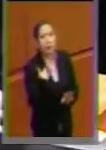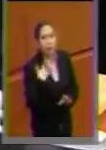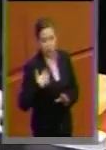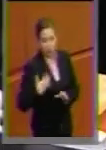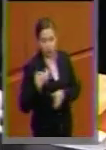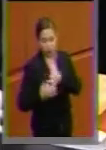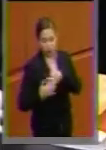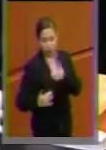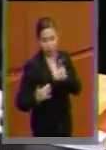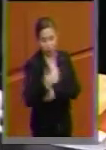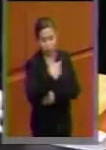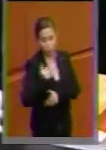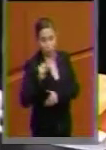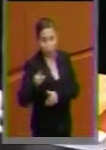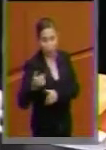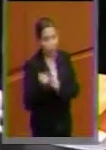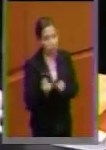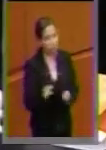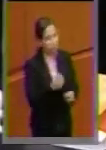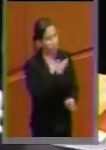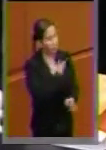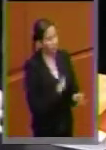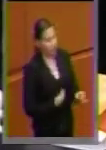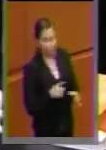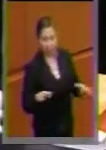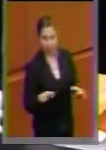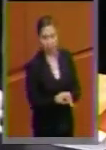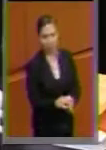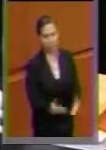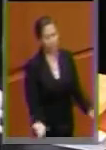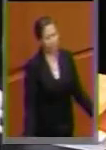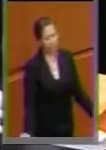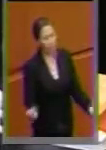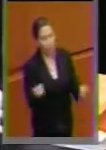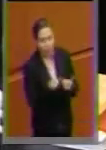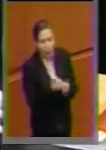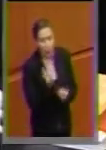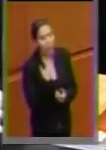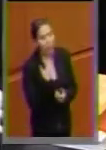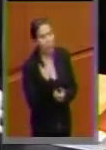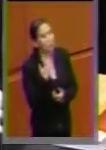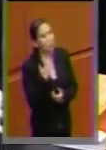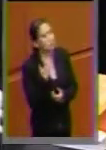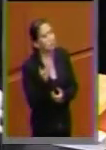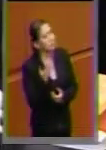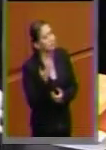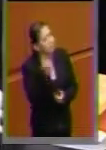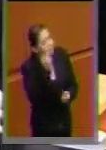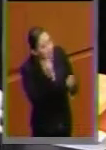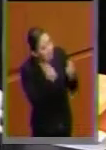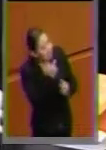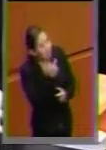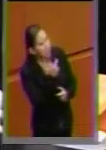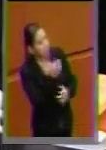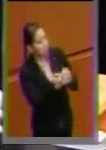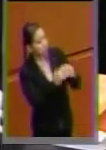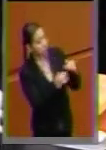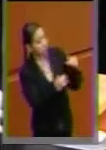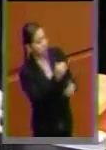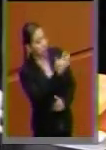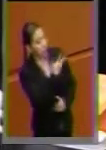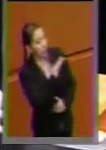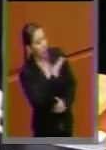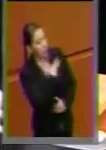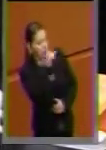no es autónomo del ejecutivo de los ministros algunos son pues ya vienen